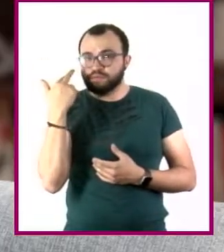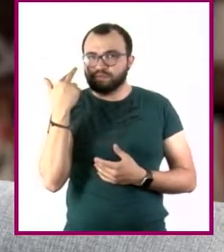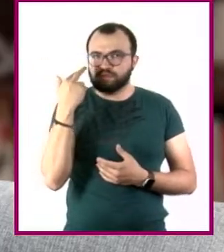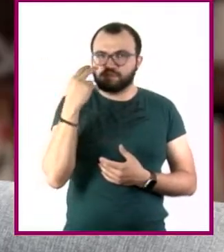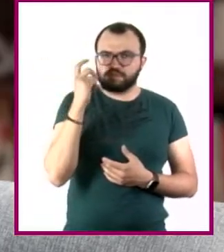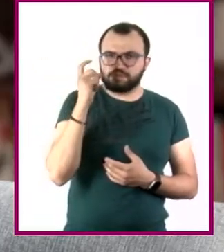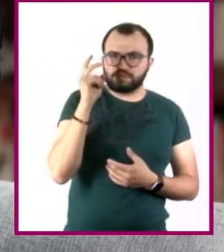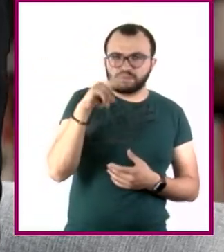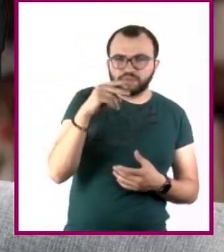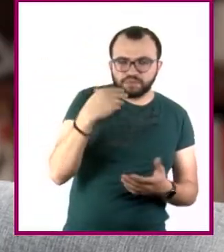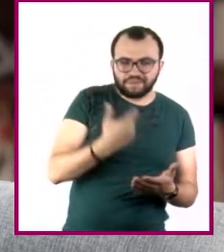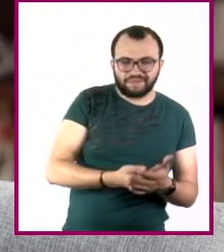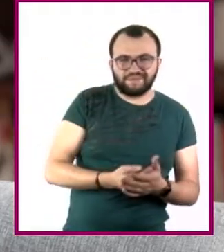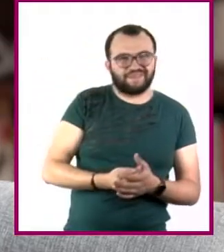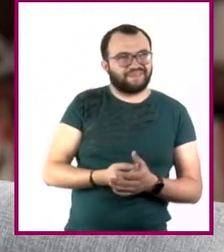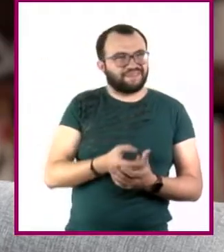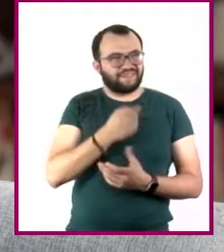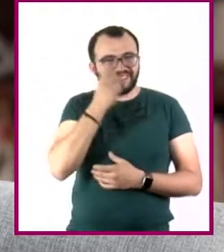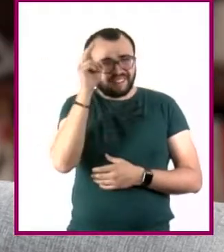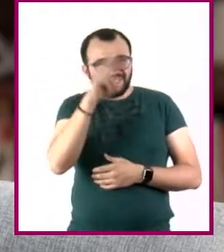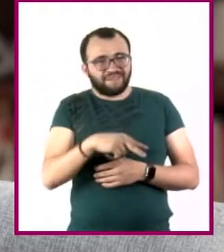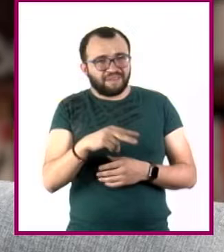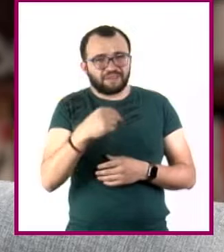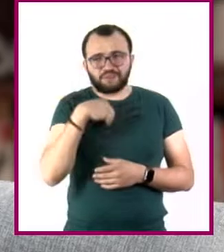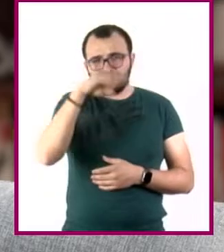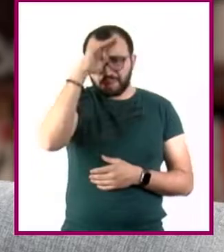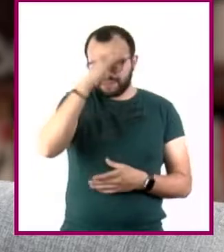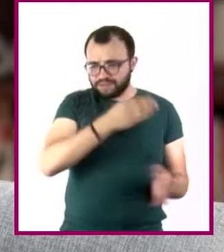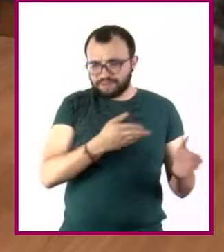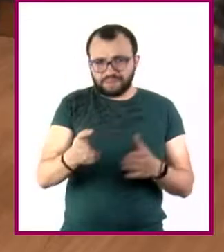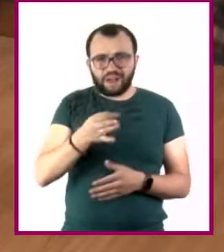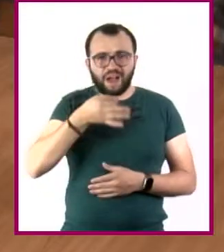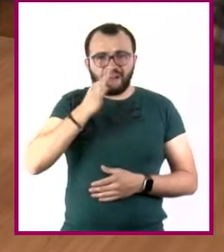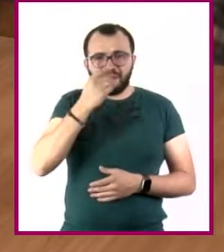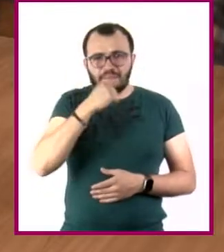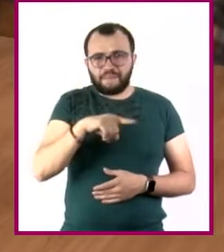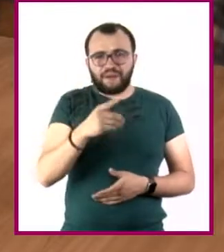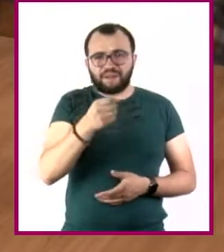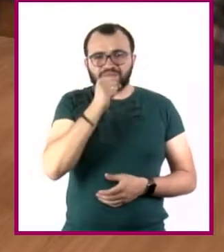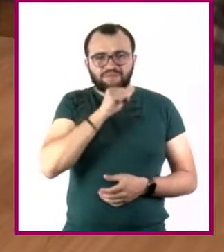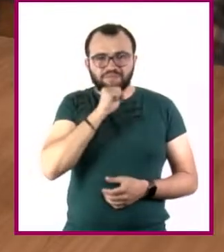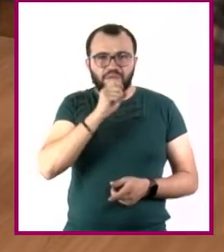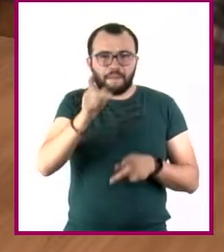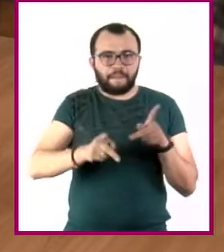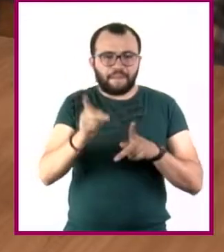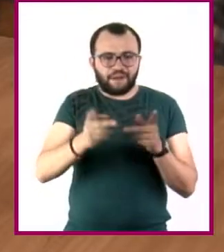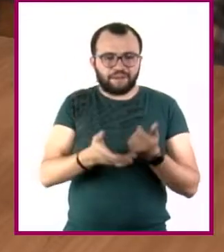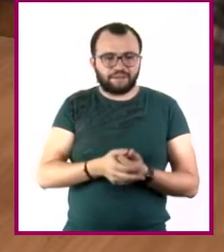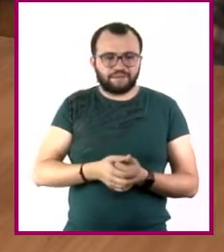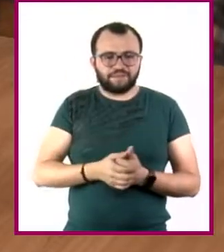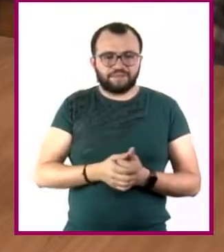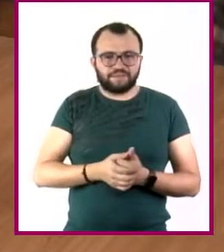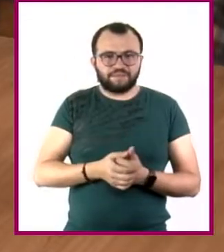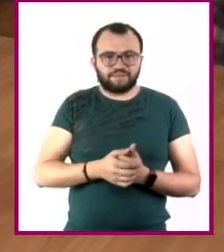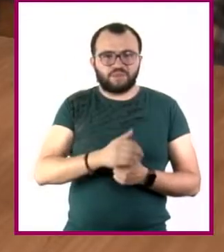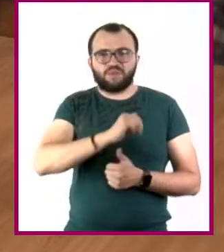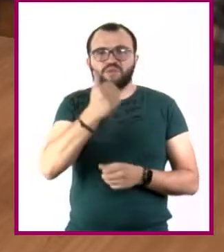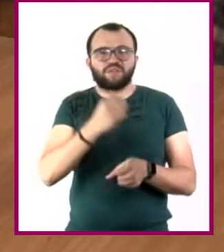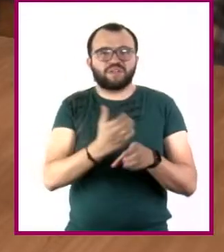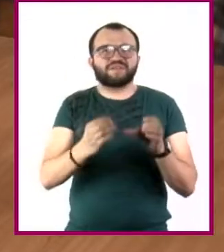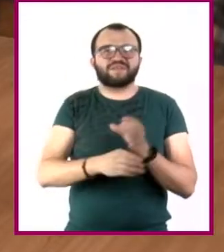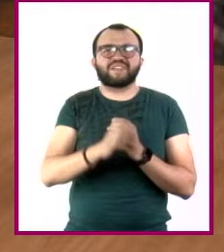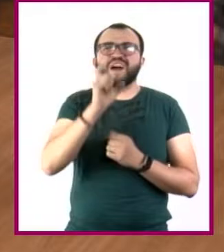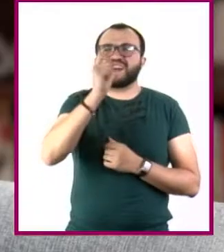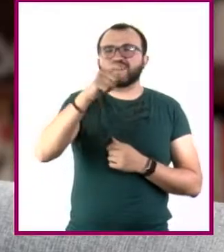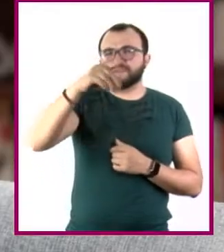Emi? Pensé que vendríamos al café a echar el chismecito. ¿Si no a qué? ¿Qué otros grandes éxitos del pensamiento filosófico tienes